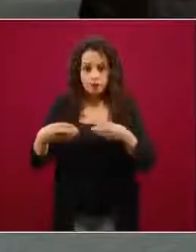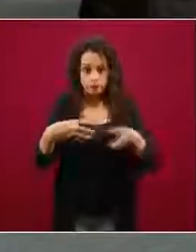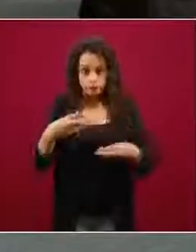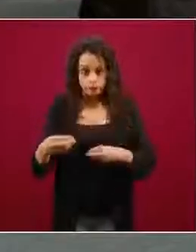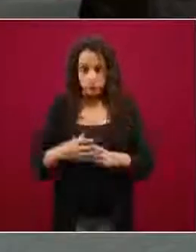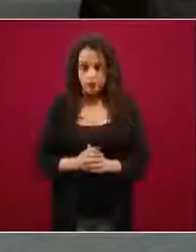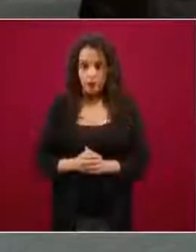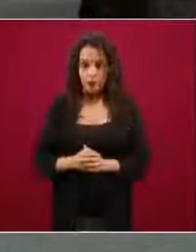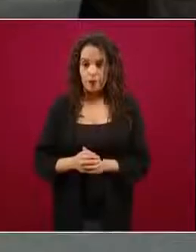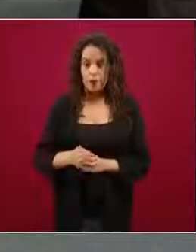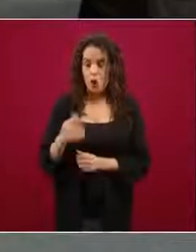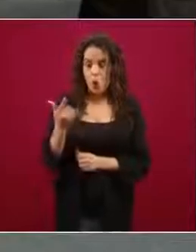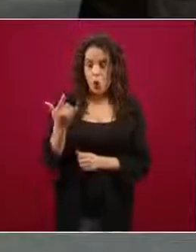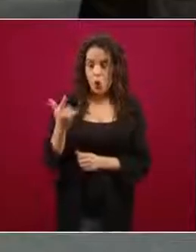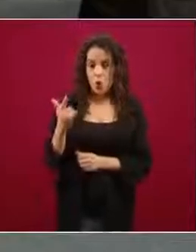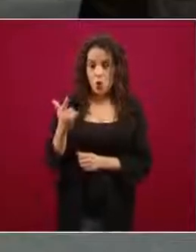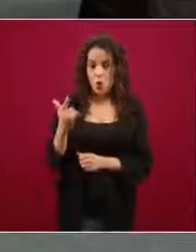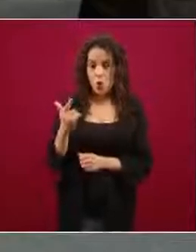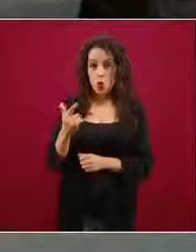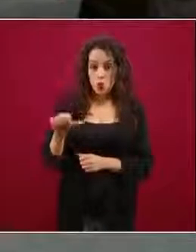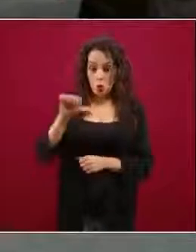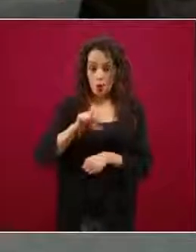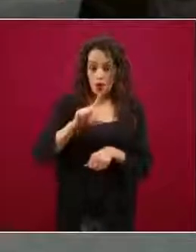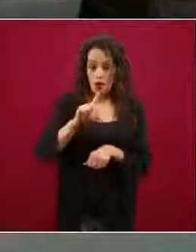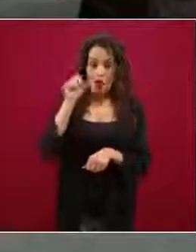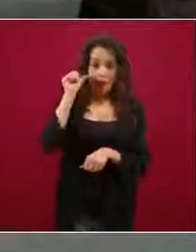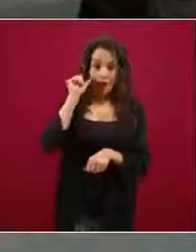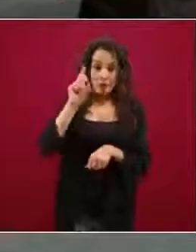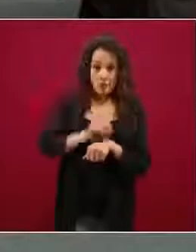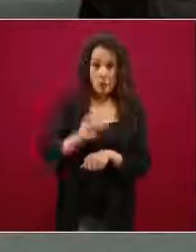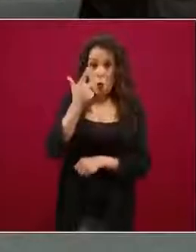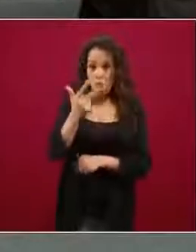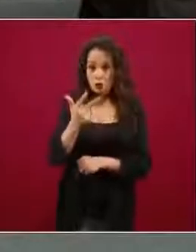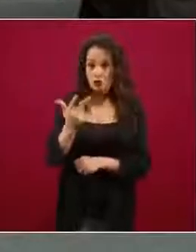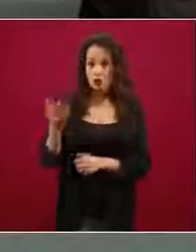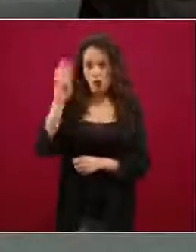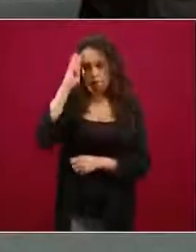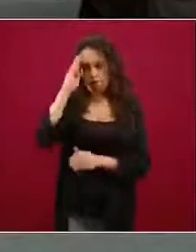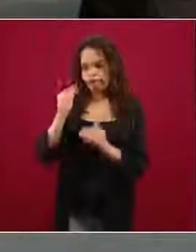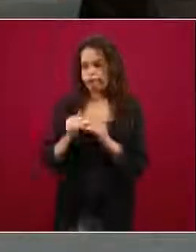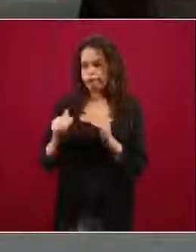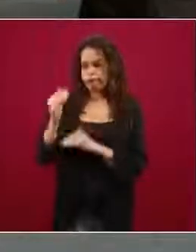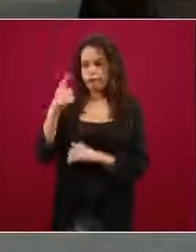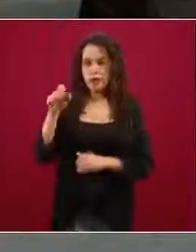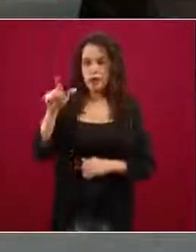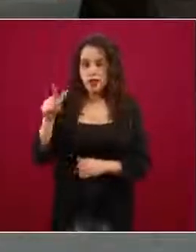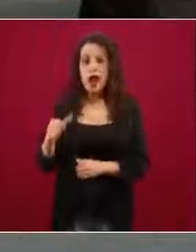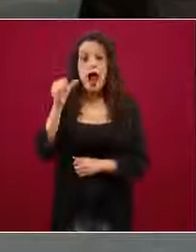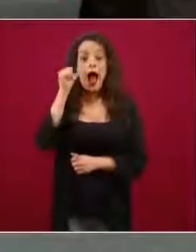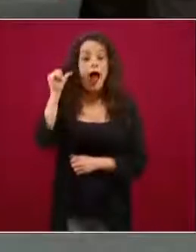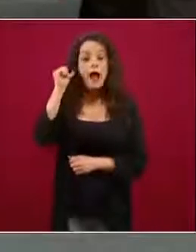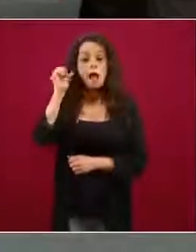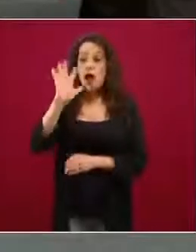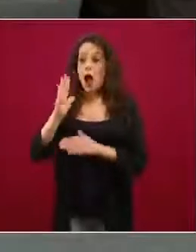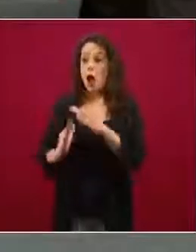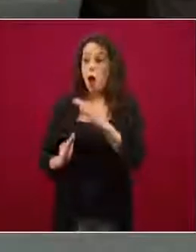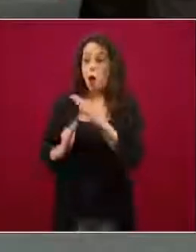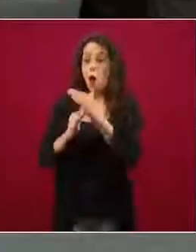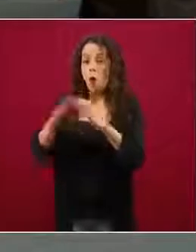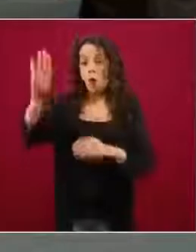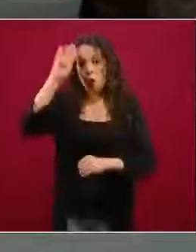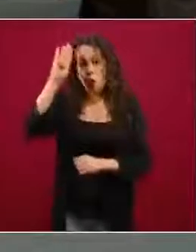de julio son 157 contagios diarios. Y el récord, ayer ya se lo mencionaba, el récord de